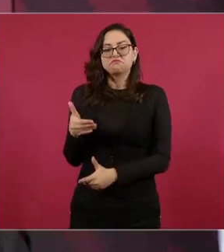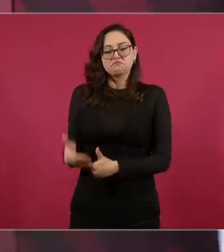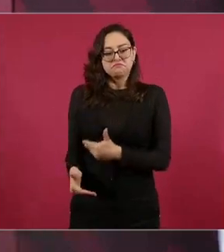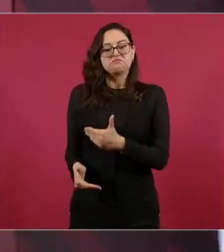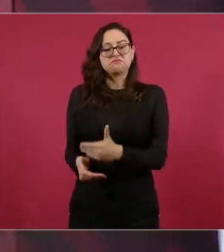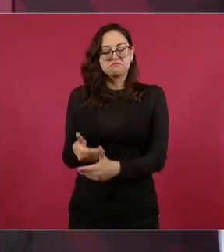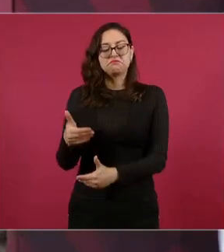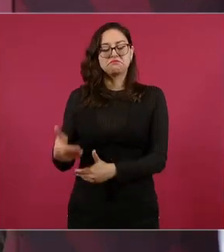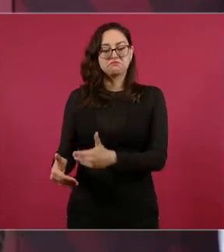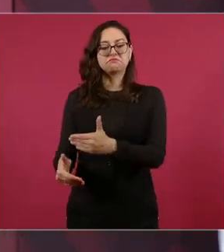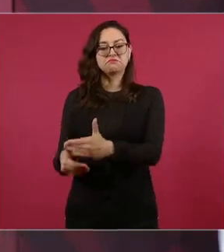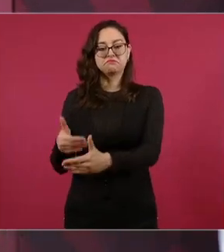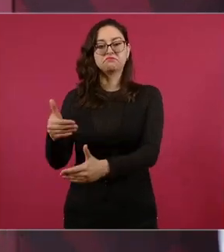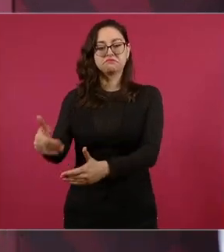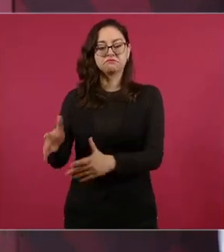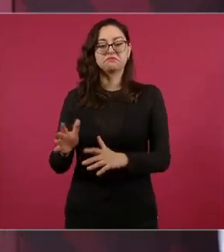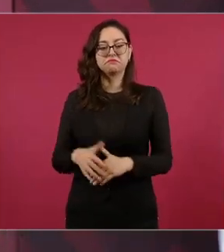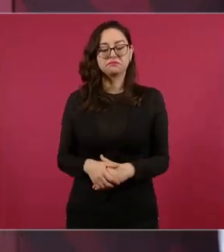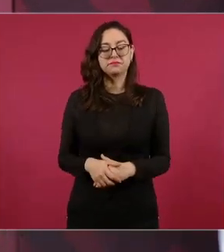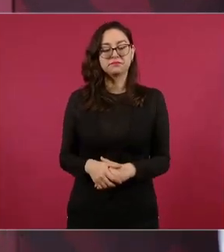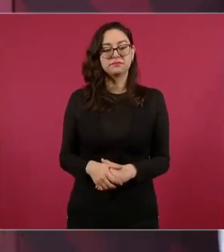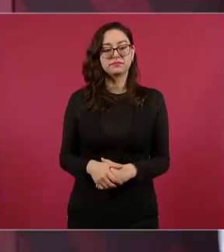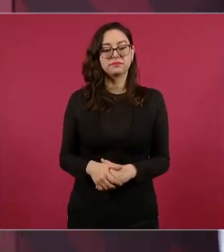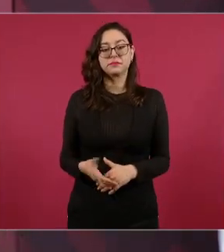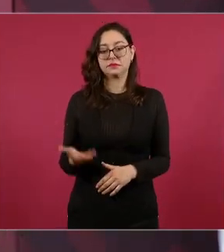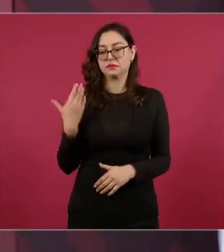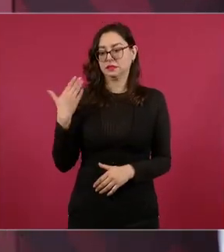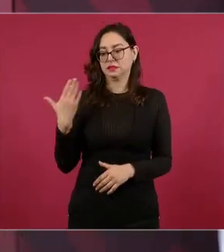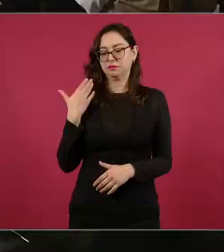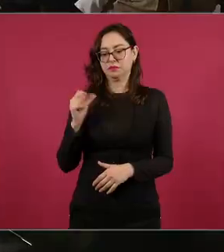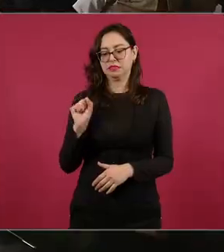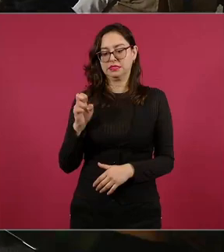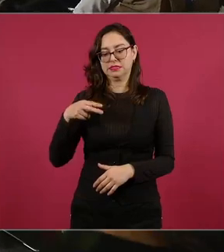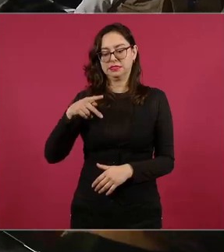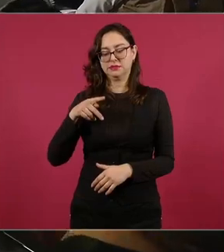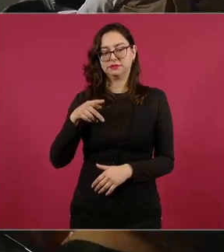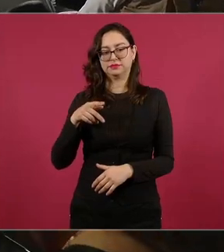Ayer, por cierto, me reuní con dirigentes de la CENTE.